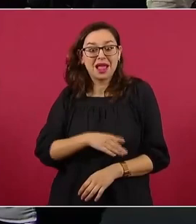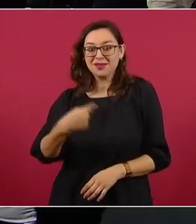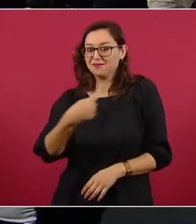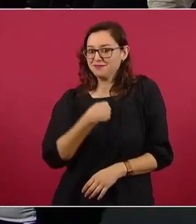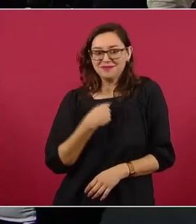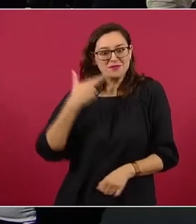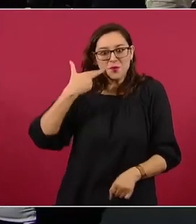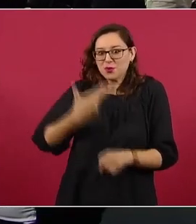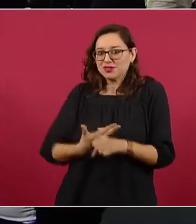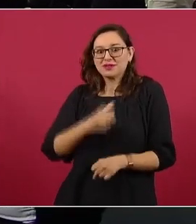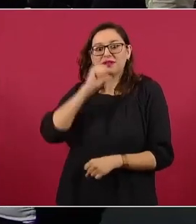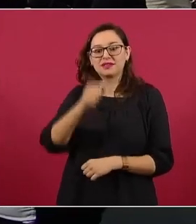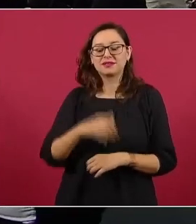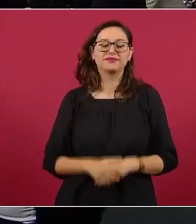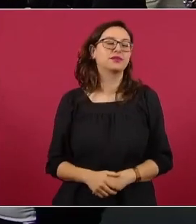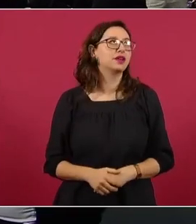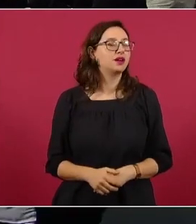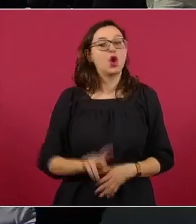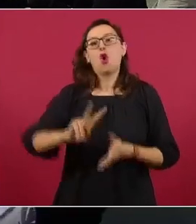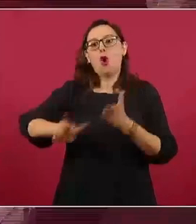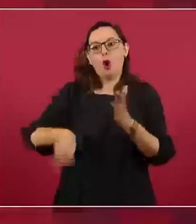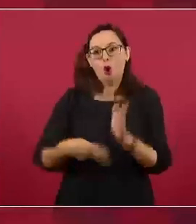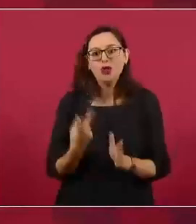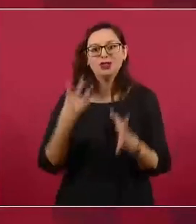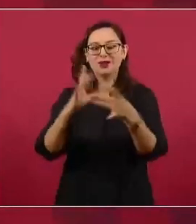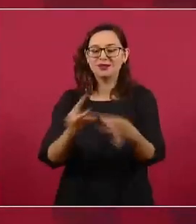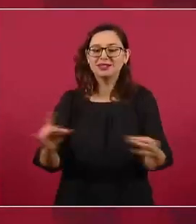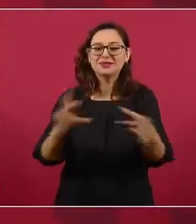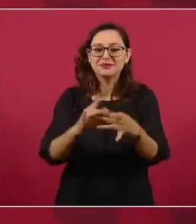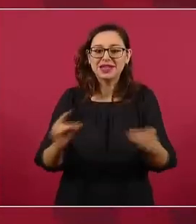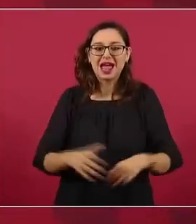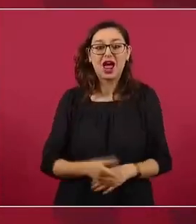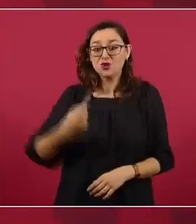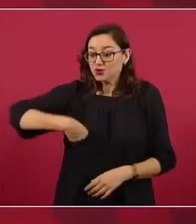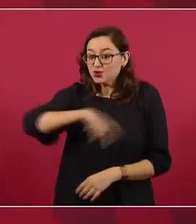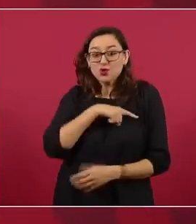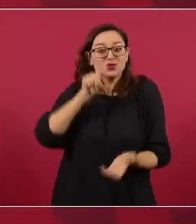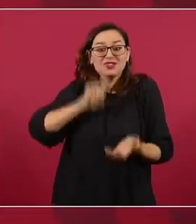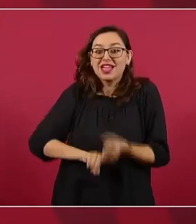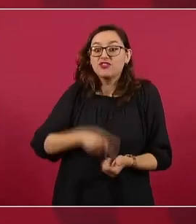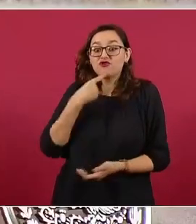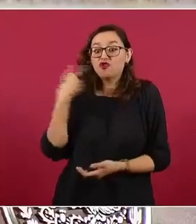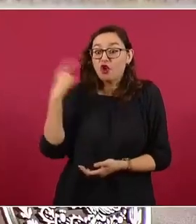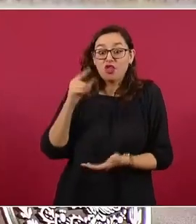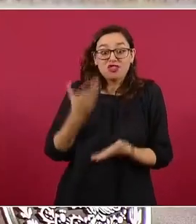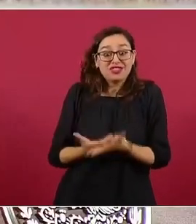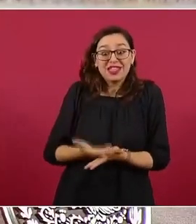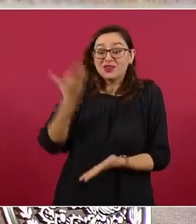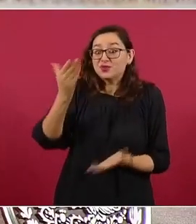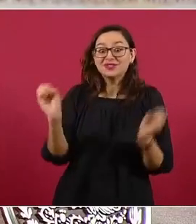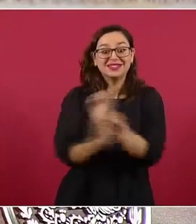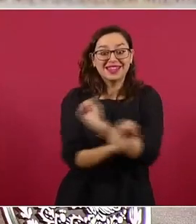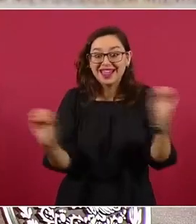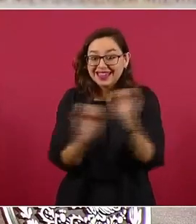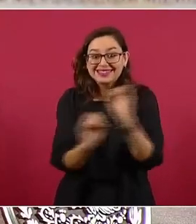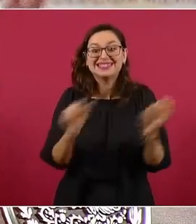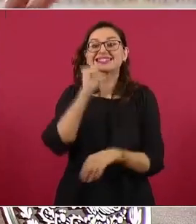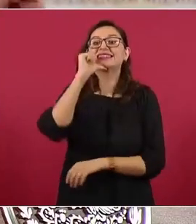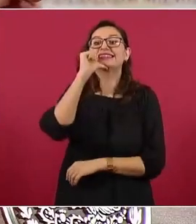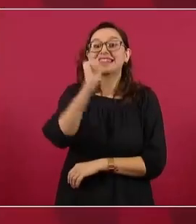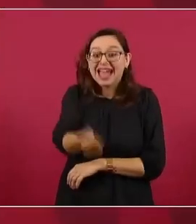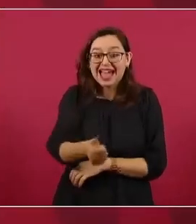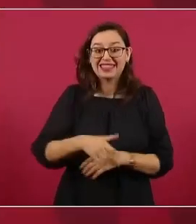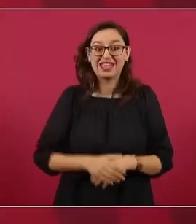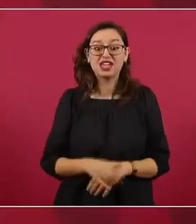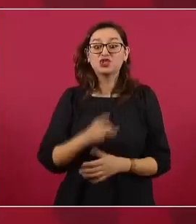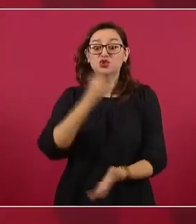Es que, a ver, otra vez, nosotros no recibimos denuncias, recibimos informes y también